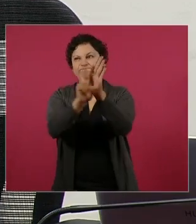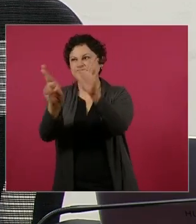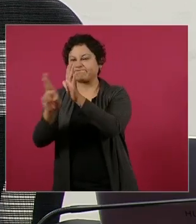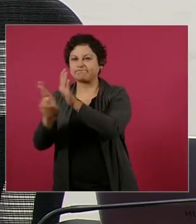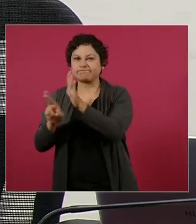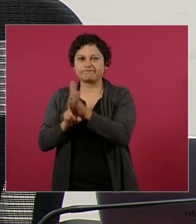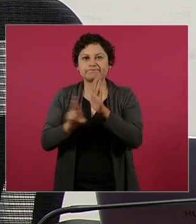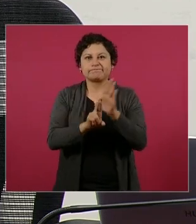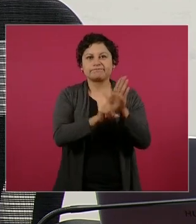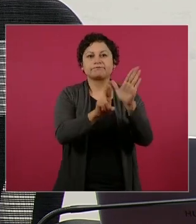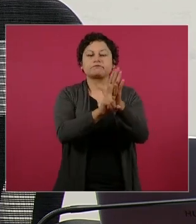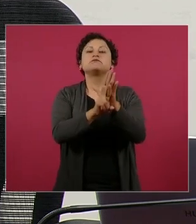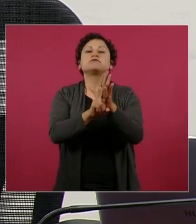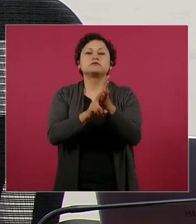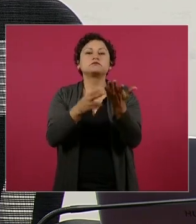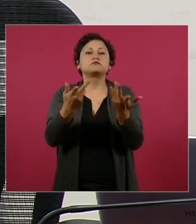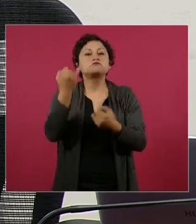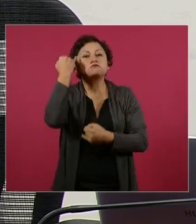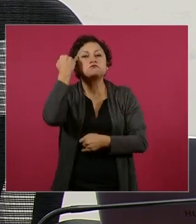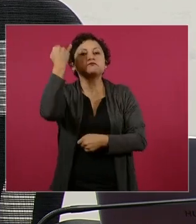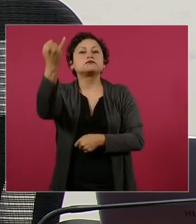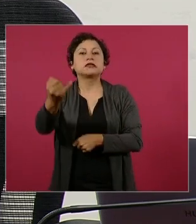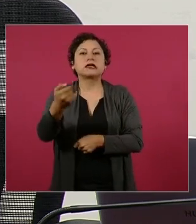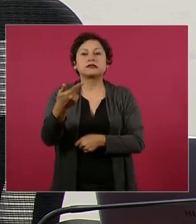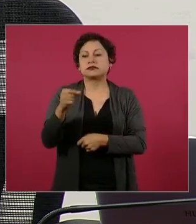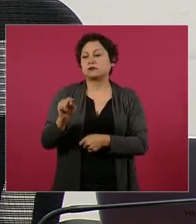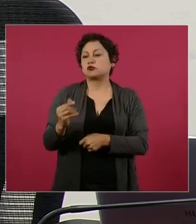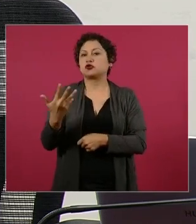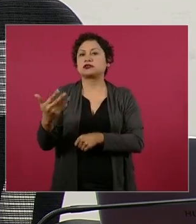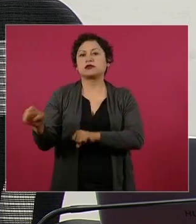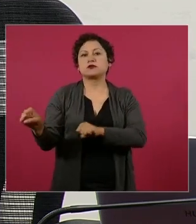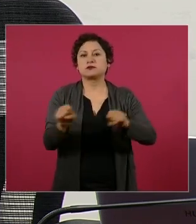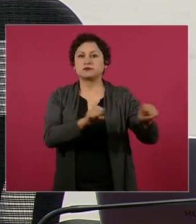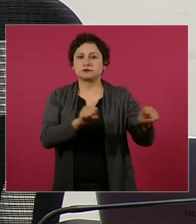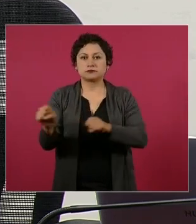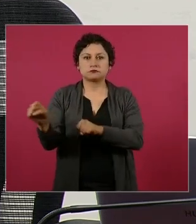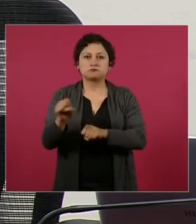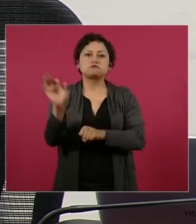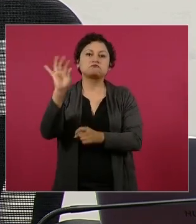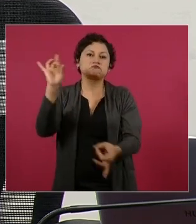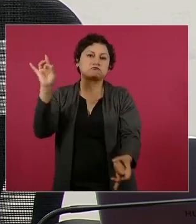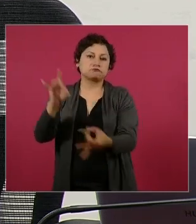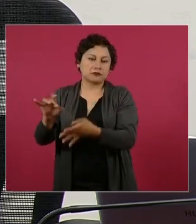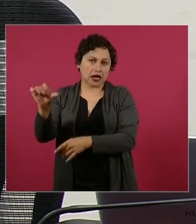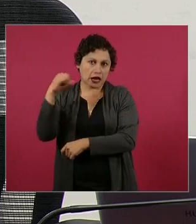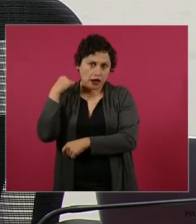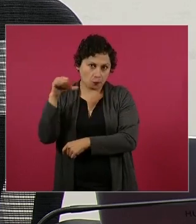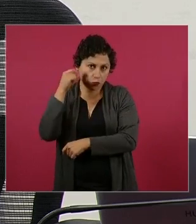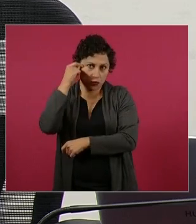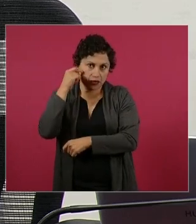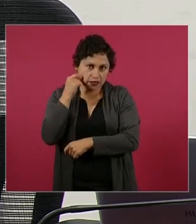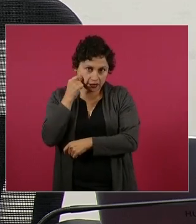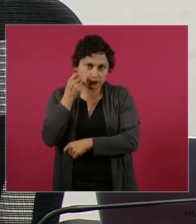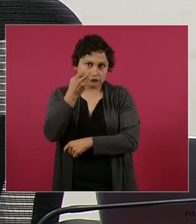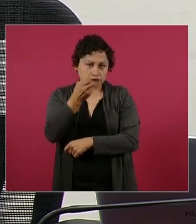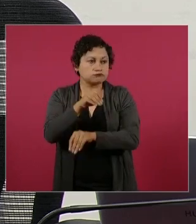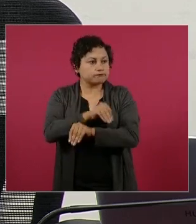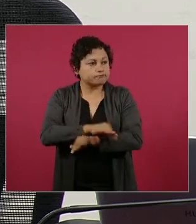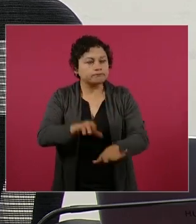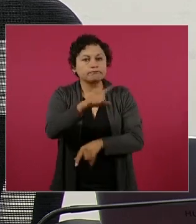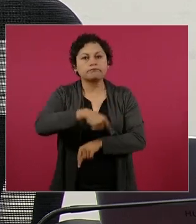un sismo de 7.5 con epicentro en Acapulco, Guerrero. Y van a sonar, repito, más